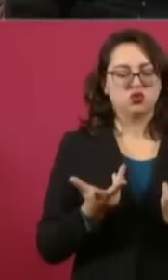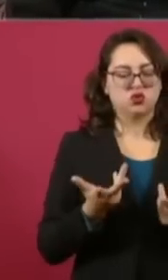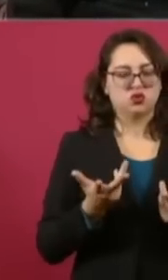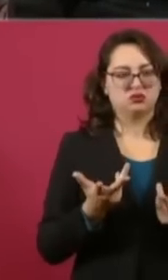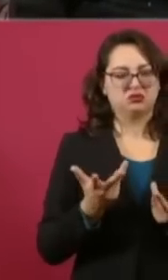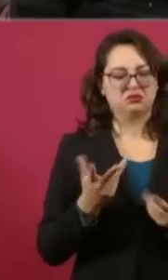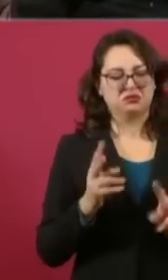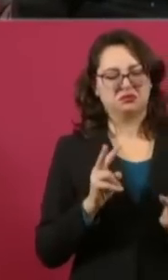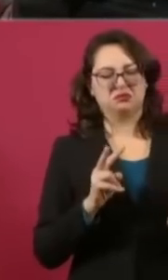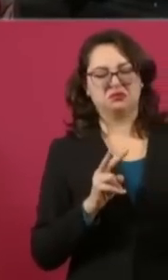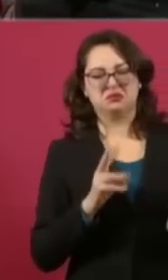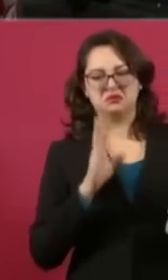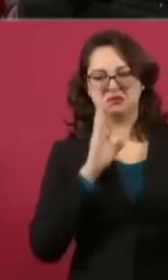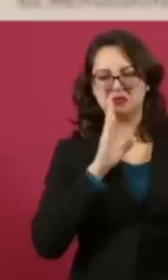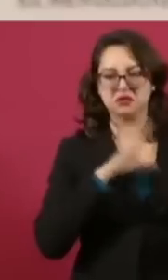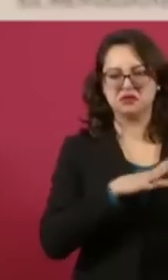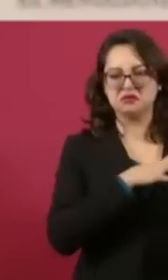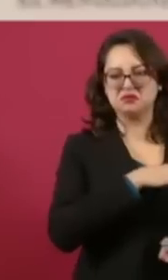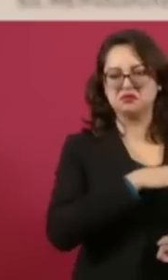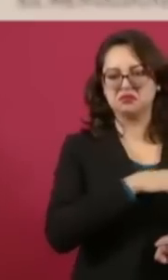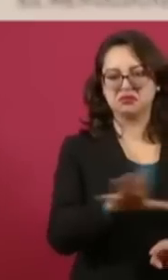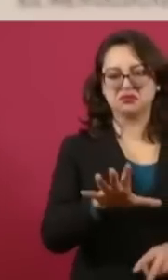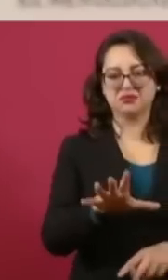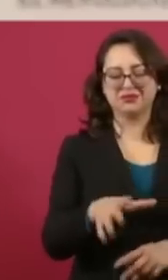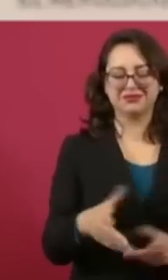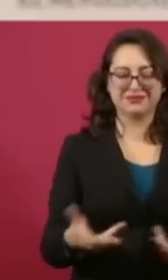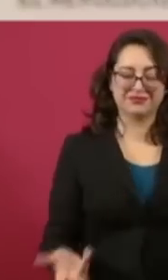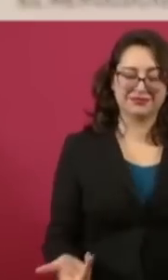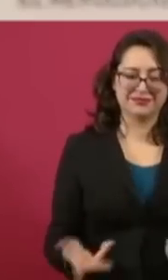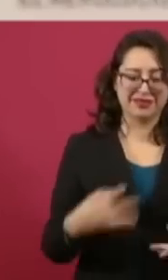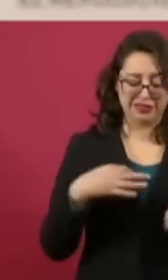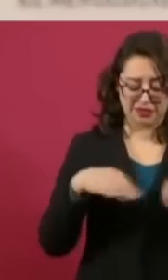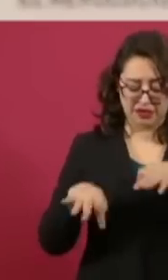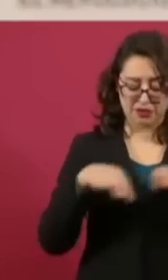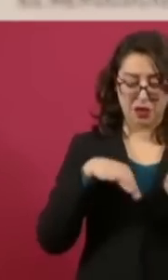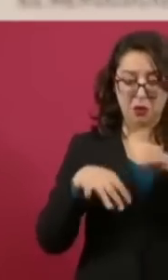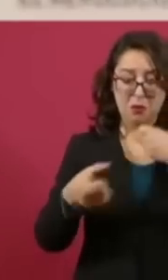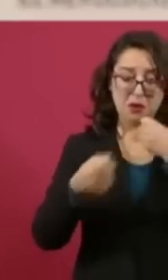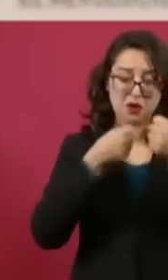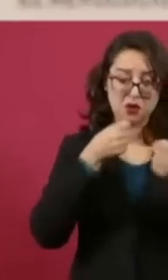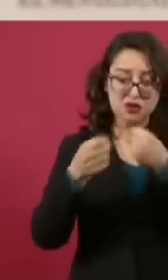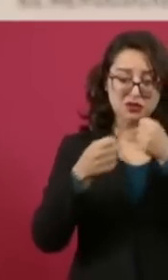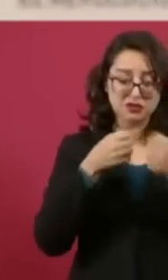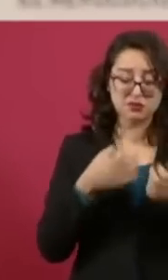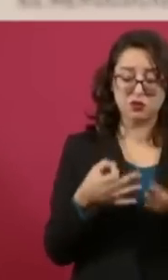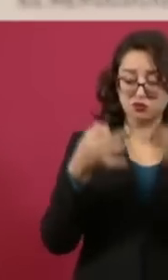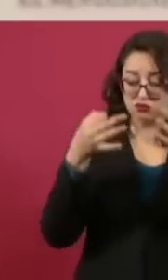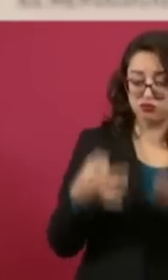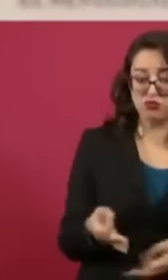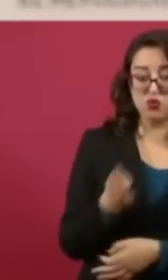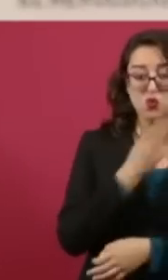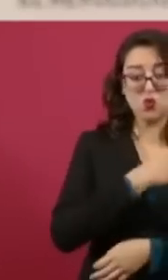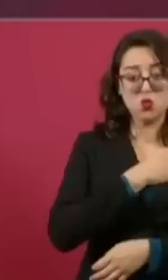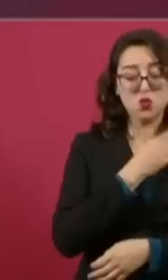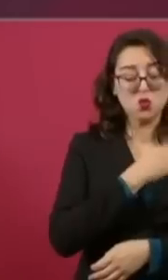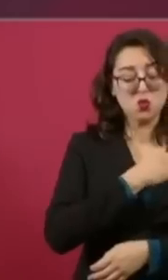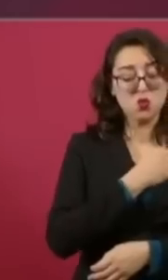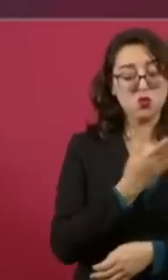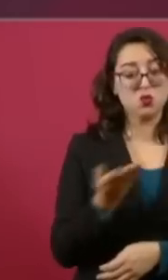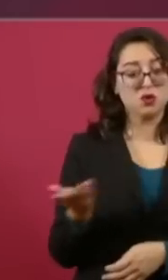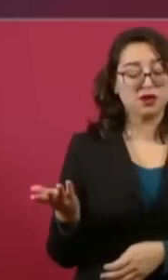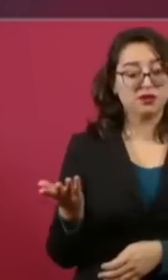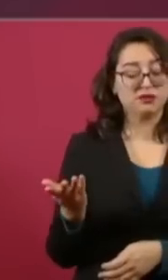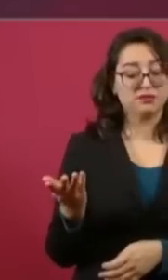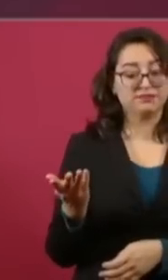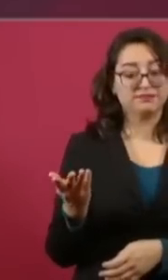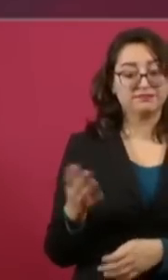por lo menos, ¿no? Por lo menos. Digo, muchos de los ataques que se han dado, días y es que nada, de... nada más ve lo que dicen los seguidores del